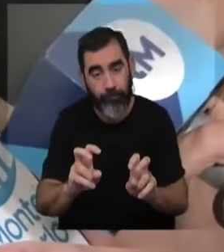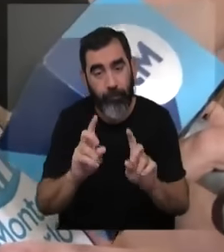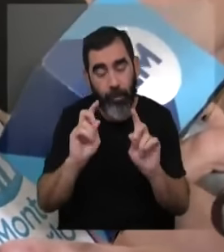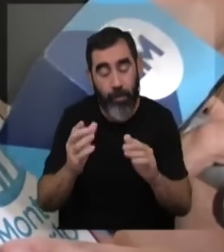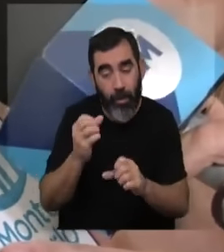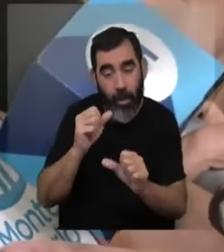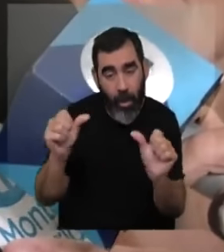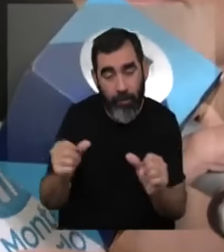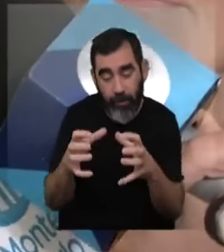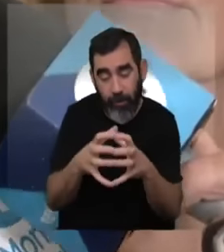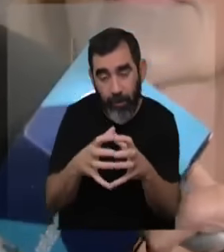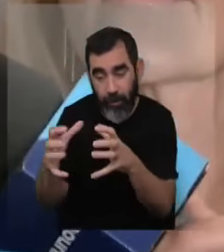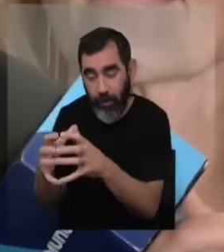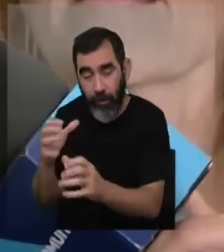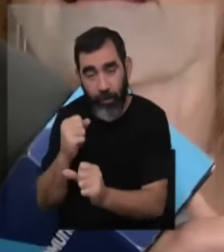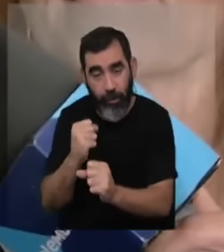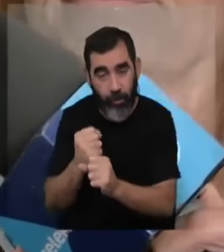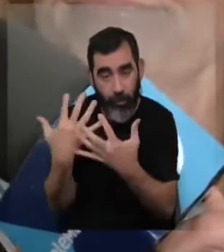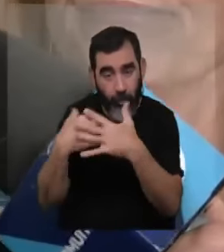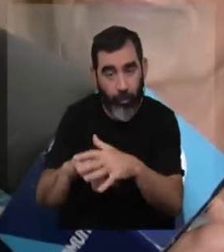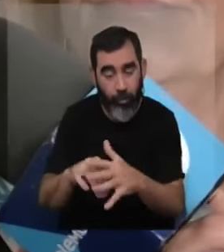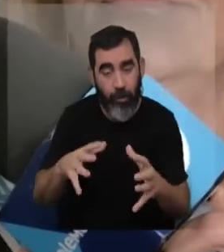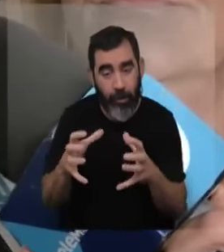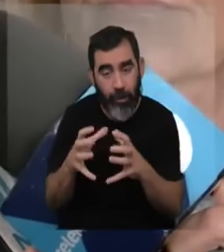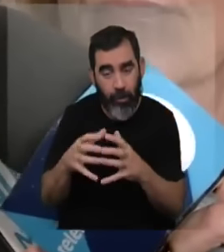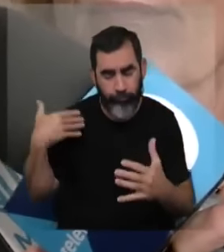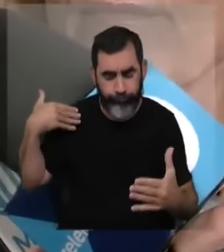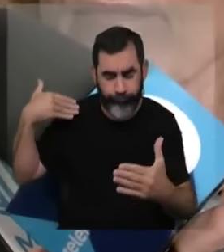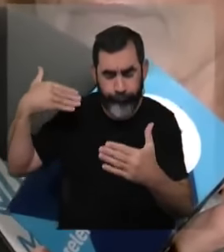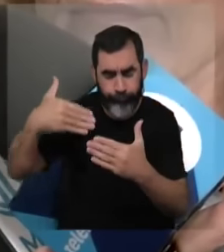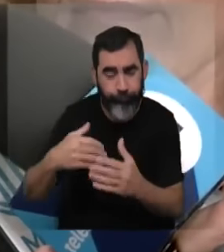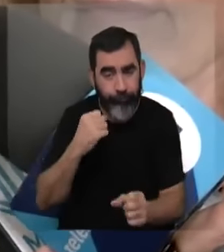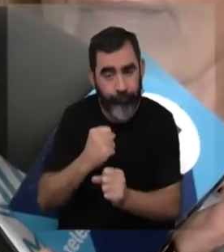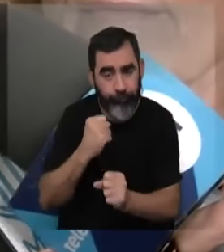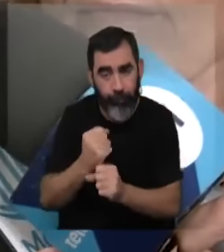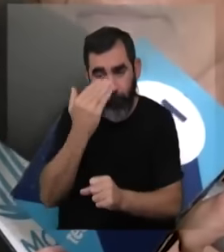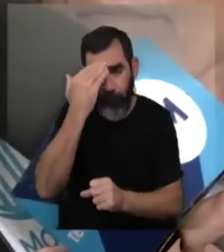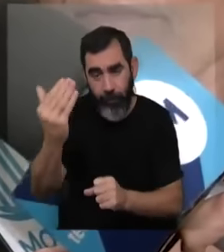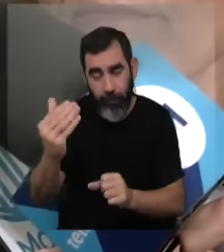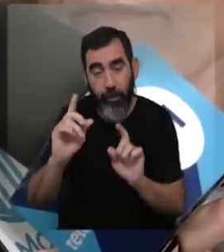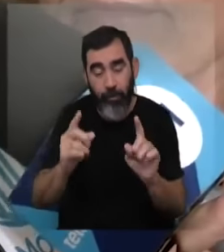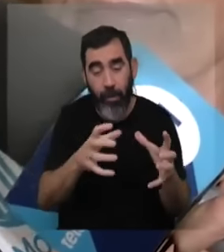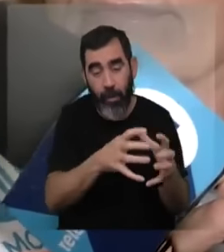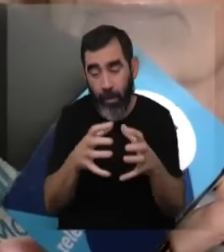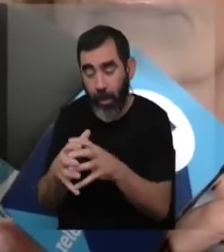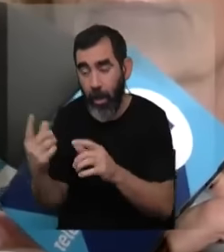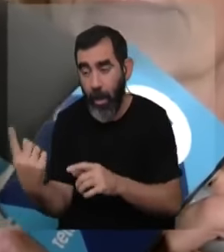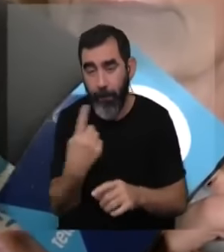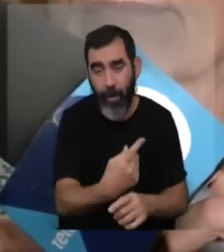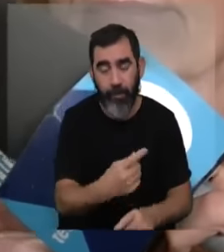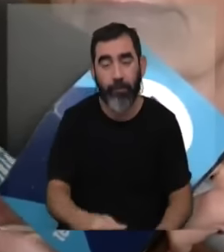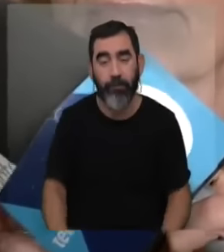que abordar con los equipos de trabajo hay equipos que vi mucho tiempo a nivel de frente o a nivel de lo que fueron nuestras campañas O sea